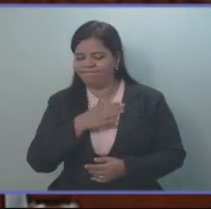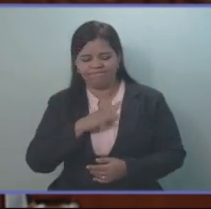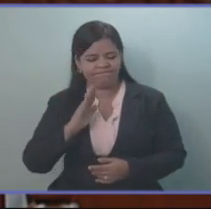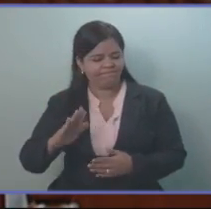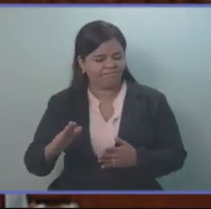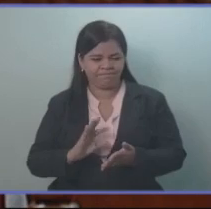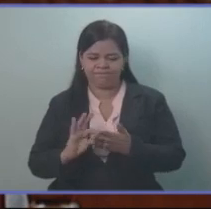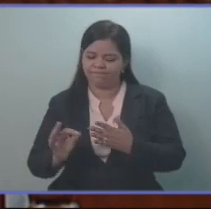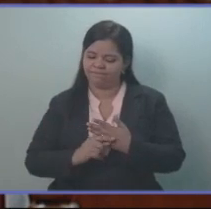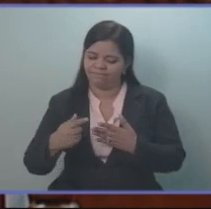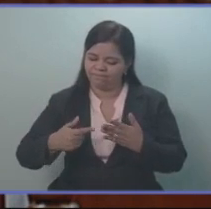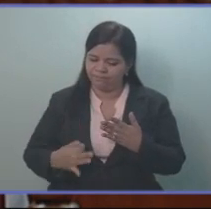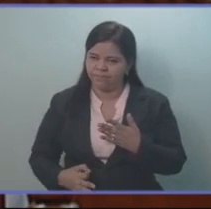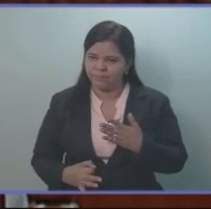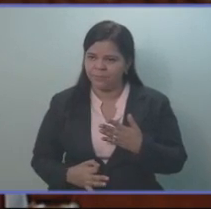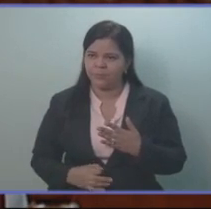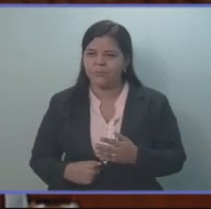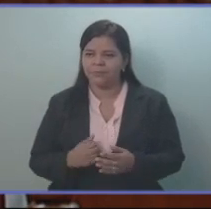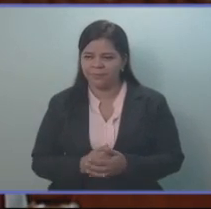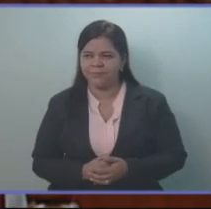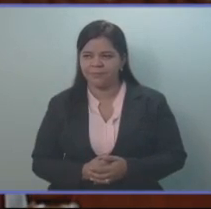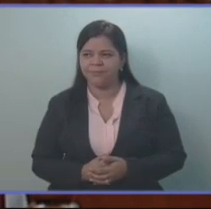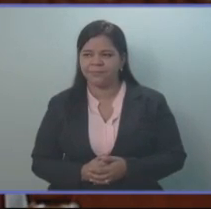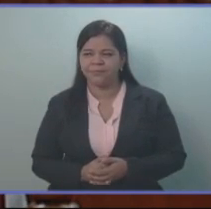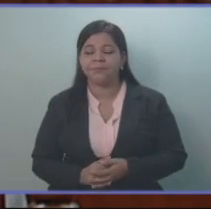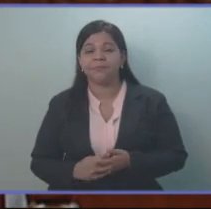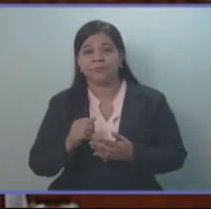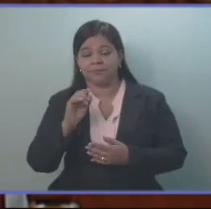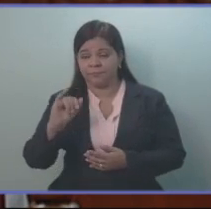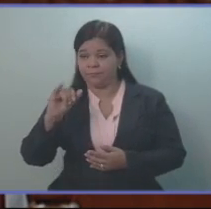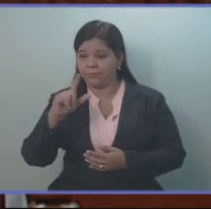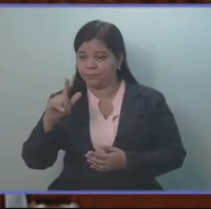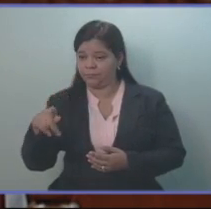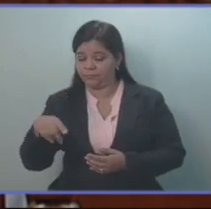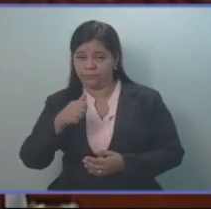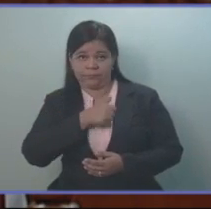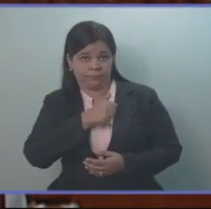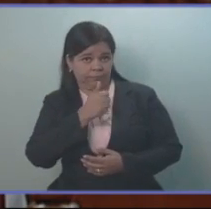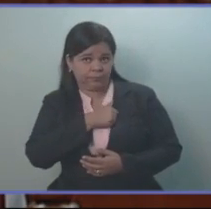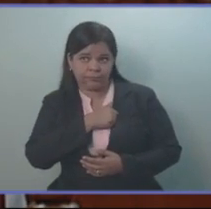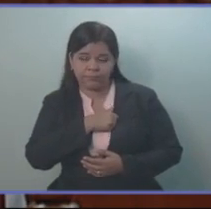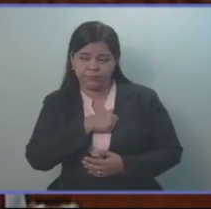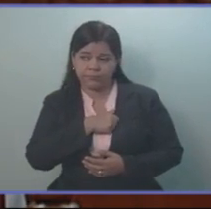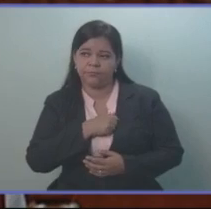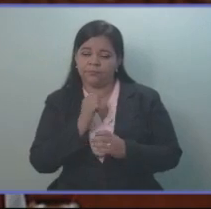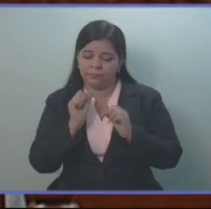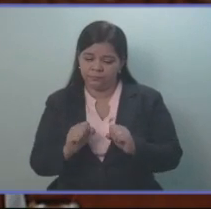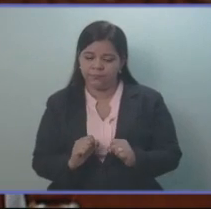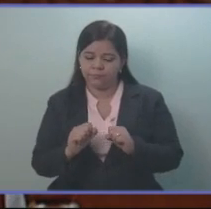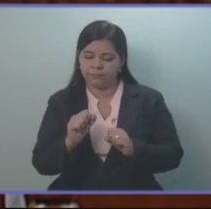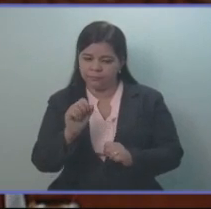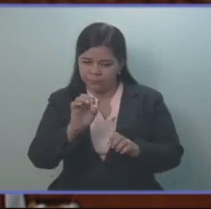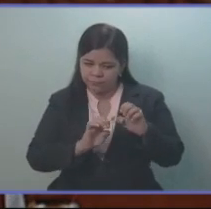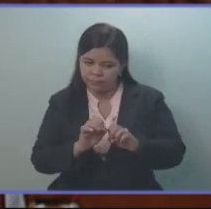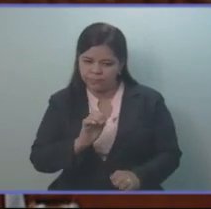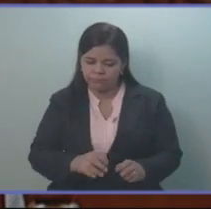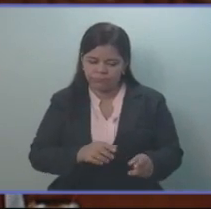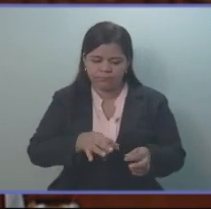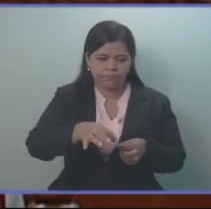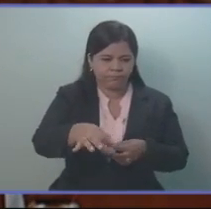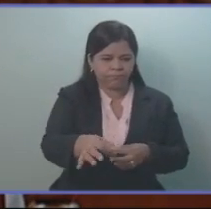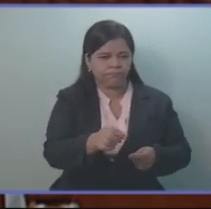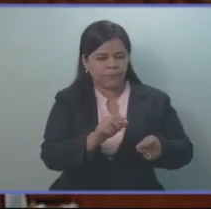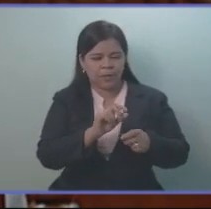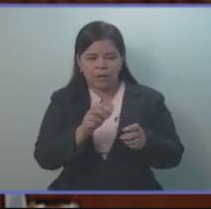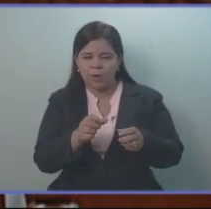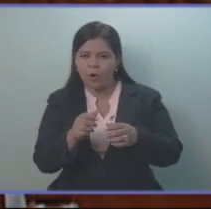presente decreto. Será competencia del ILP el levantamiento topográfico de los inmuebles a